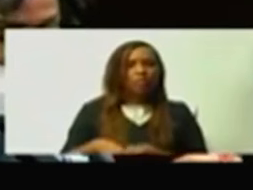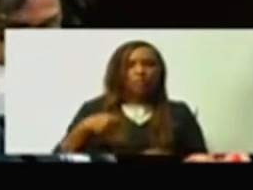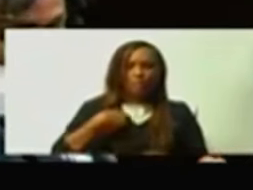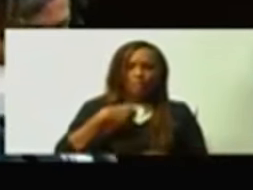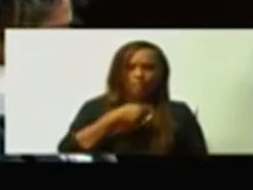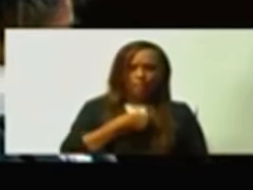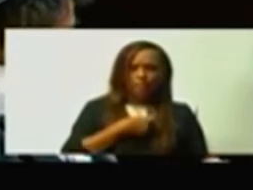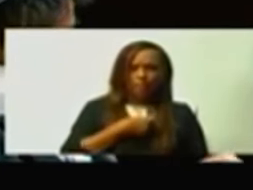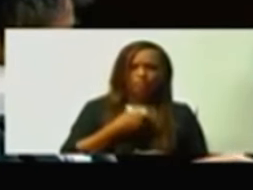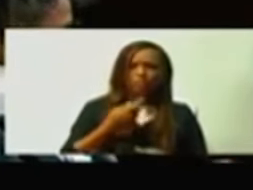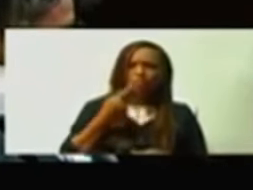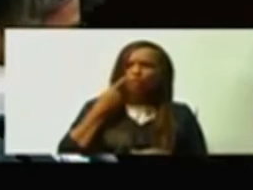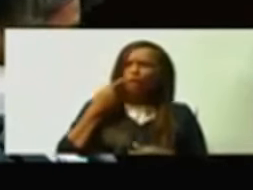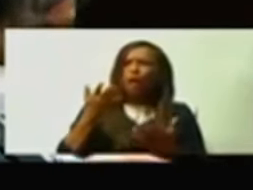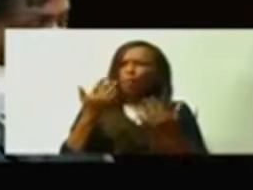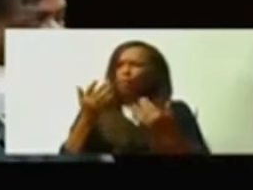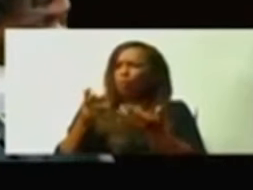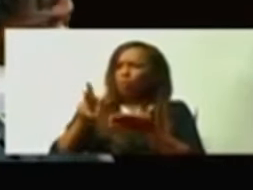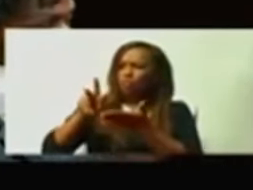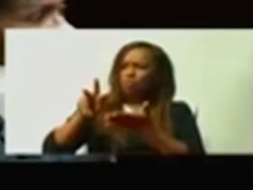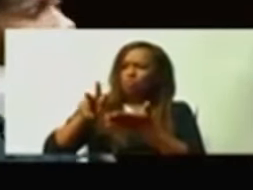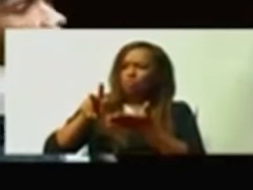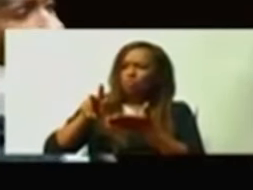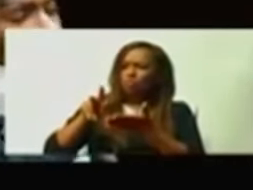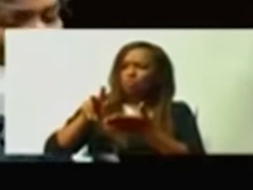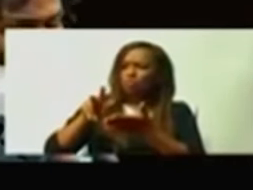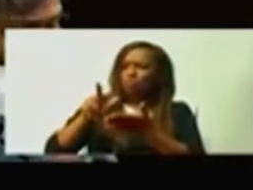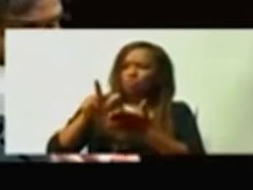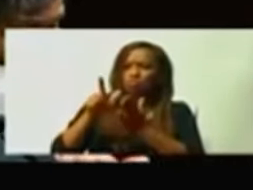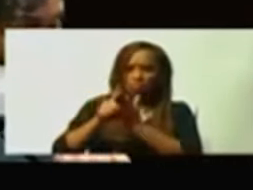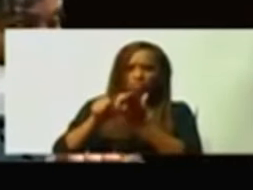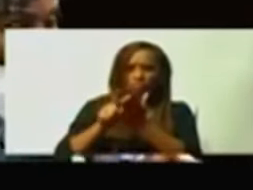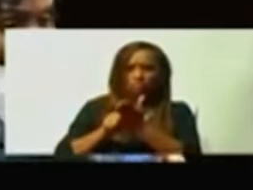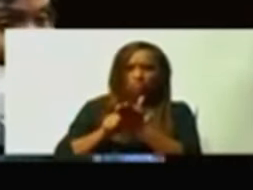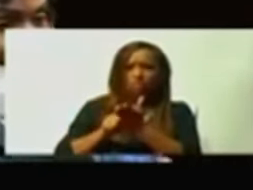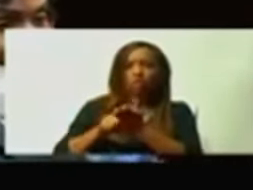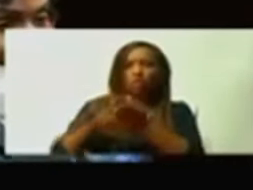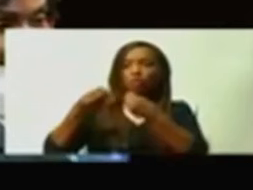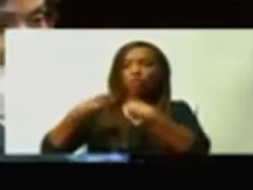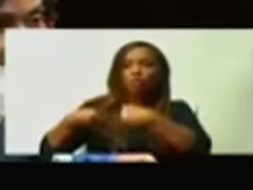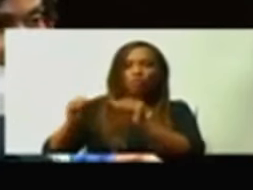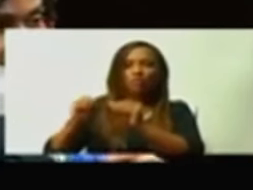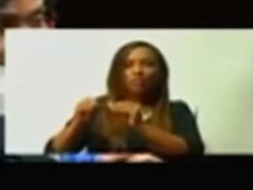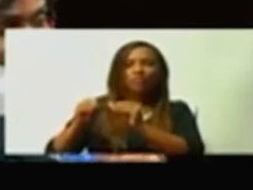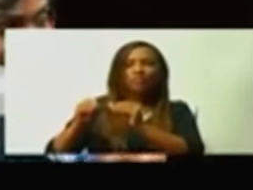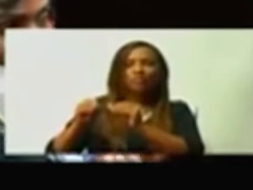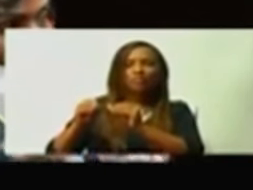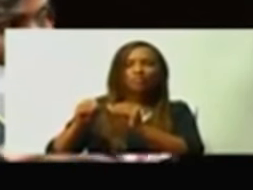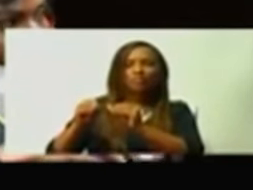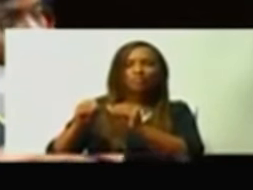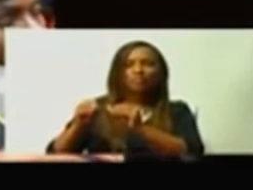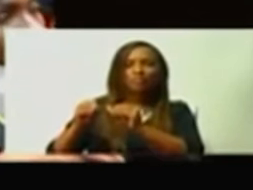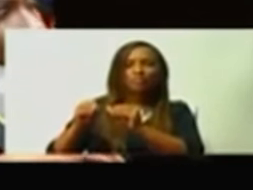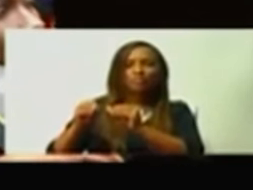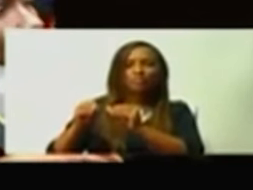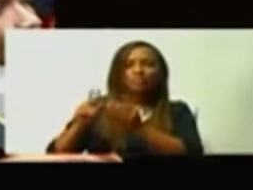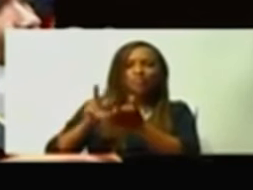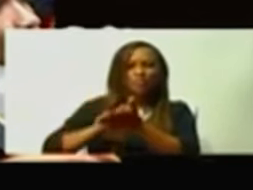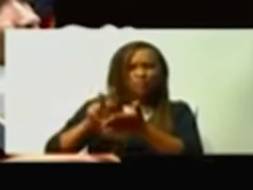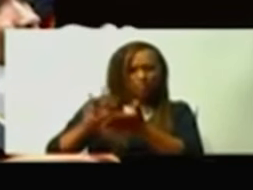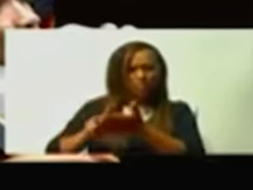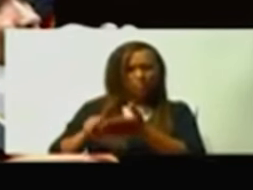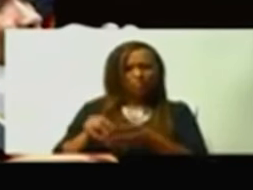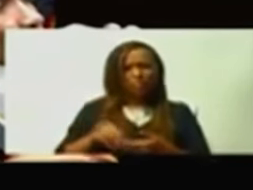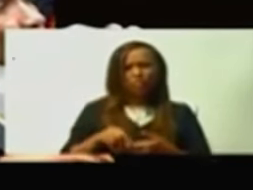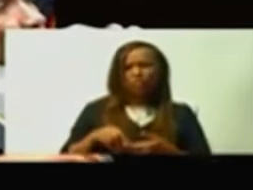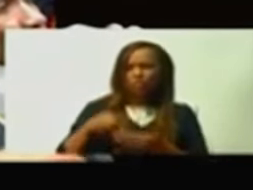establece qué va a pasar con aquellos contratos que fueron suscritos previos a la ley. Entonces, de entrada, uno